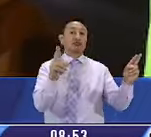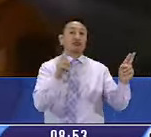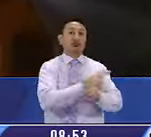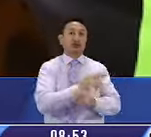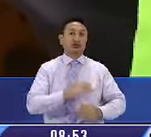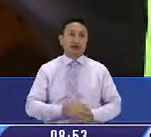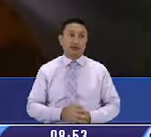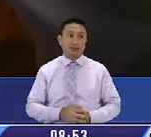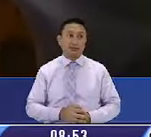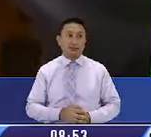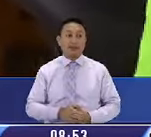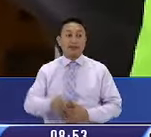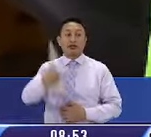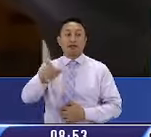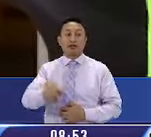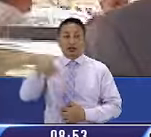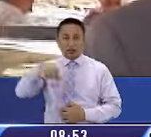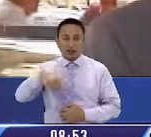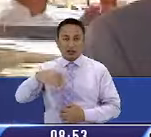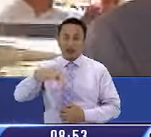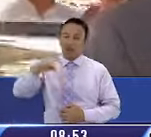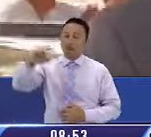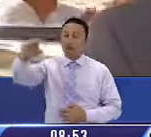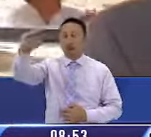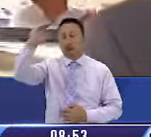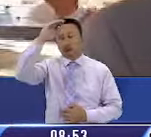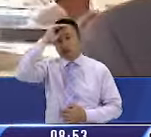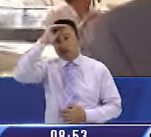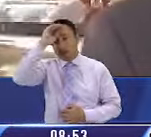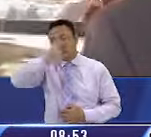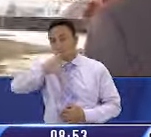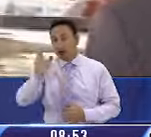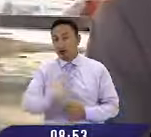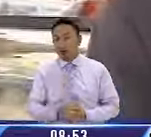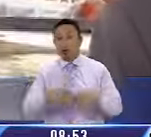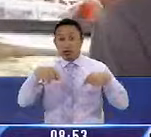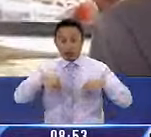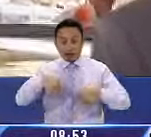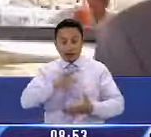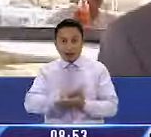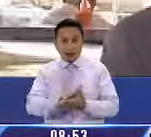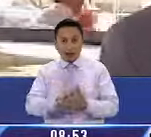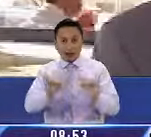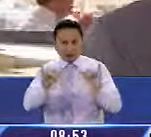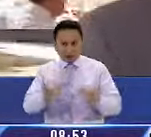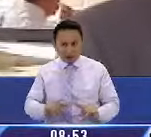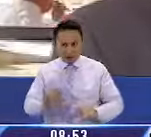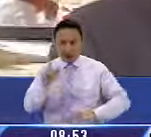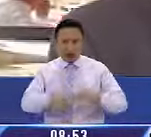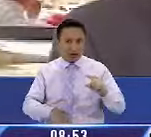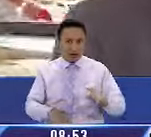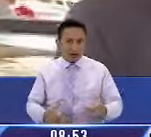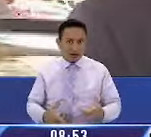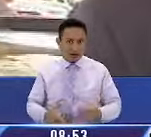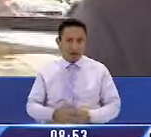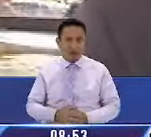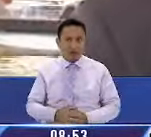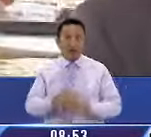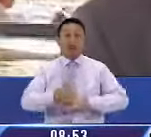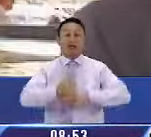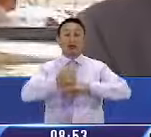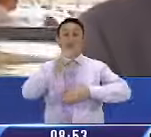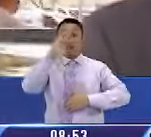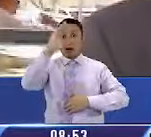La ciudadanía ya está cansada de que no pueda tener tranquilidad y por lo tanto la Intendencia de